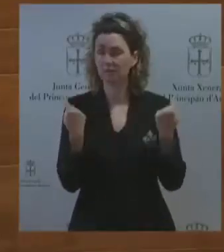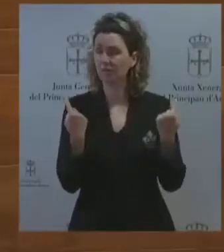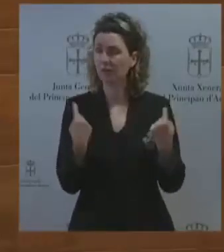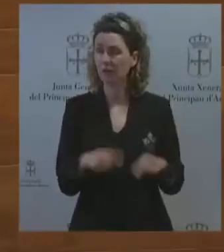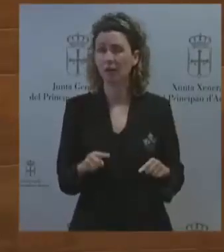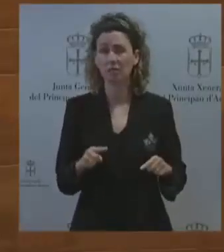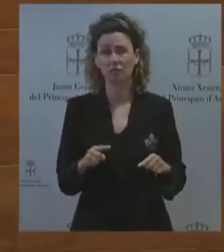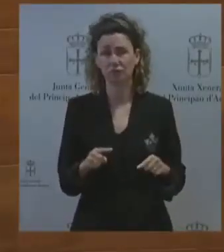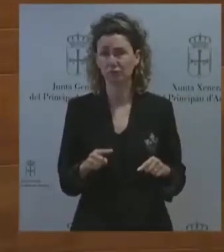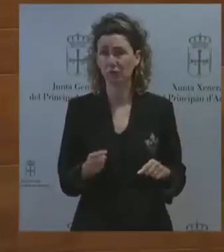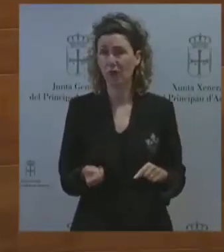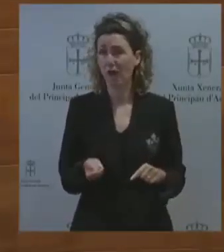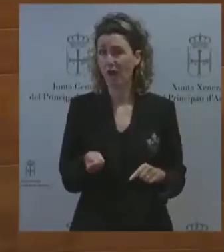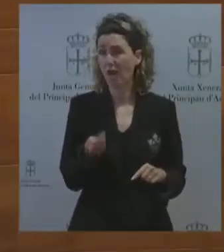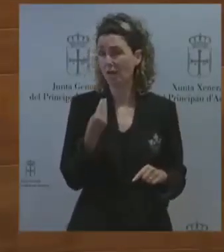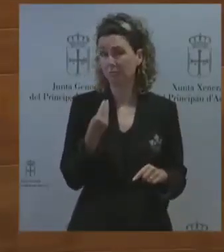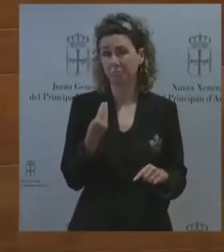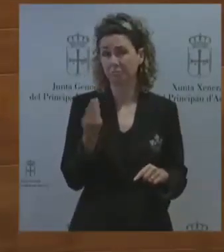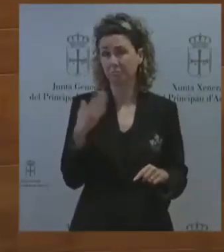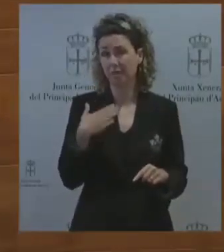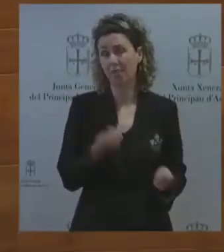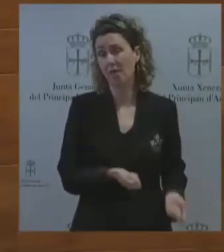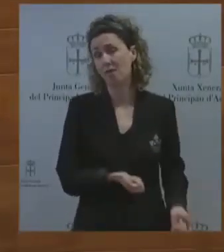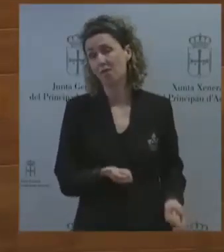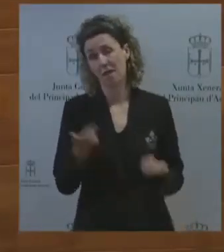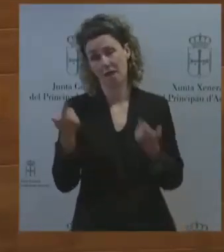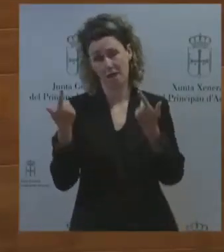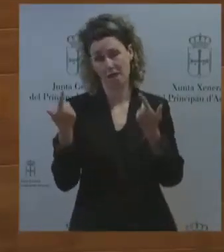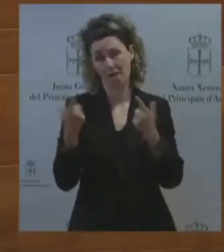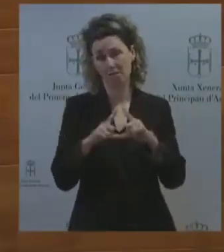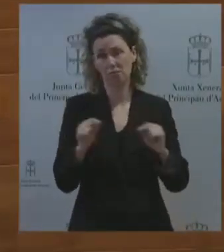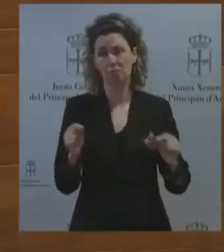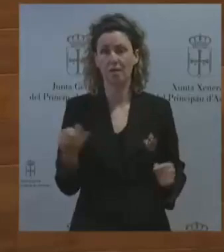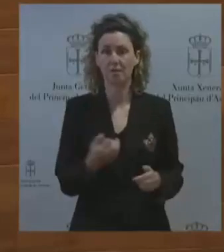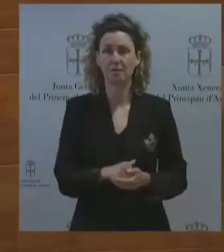buscarlo fuera de la región. Y